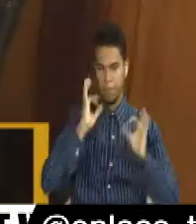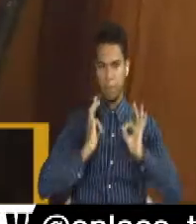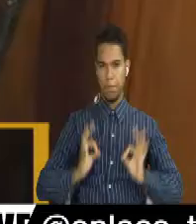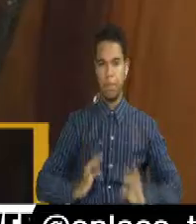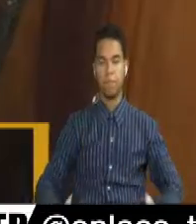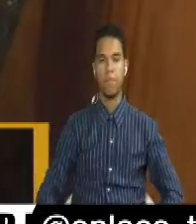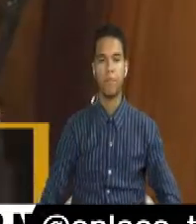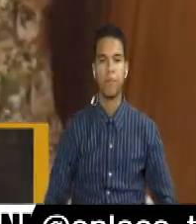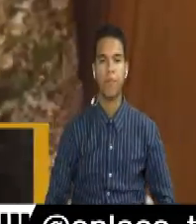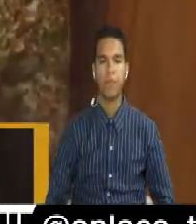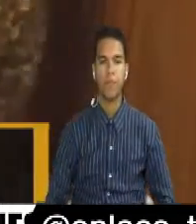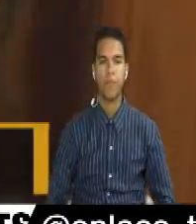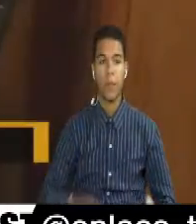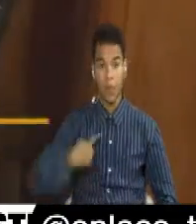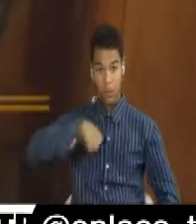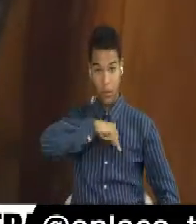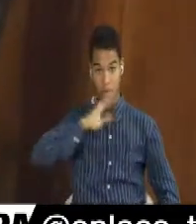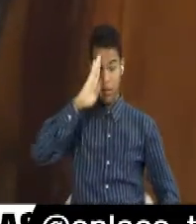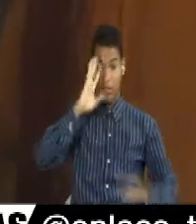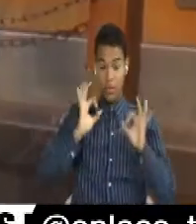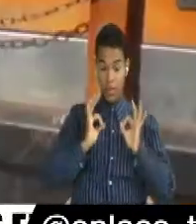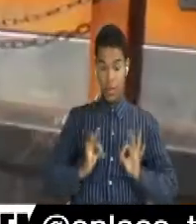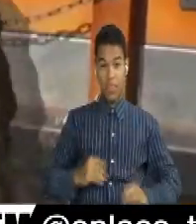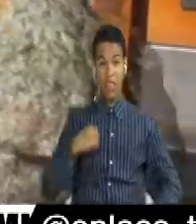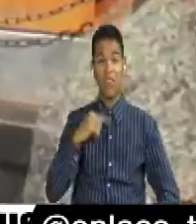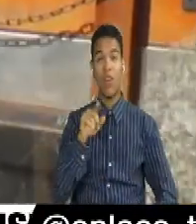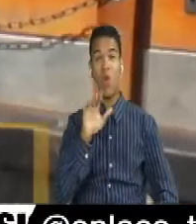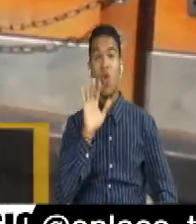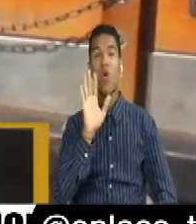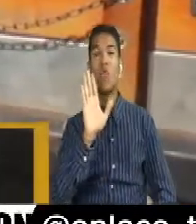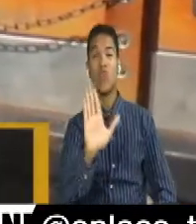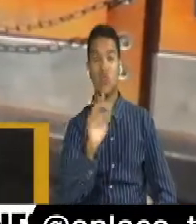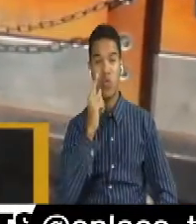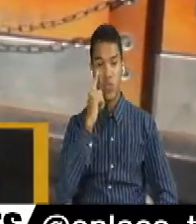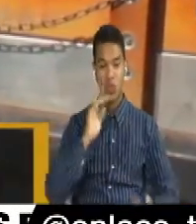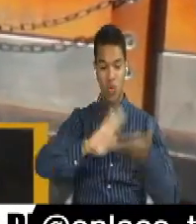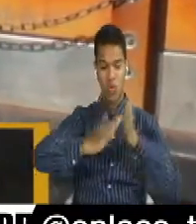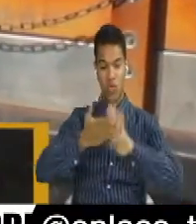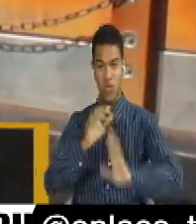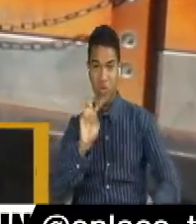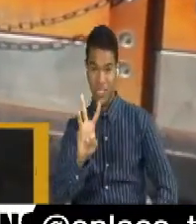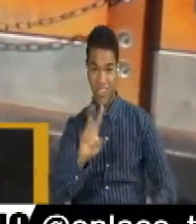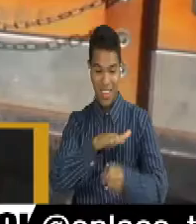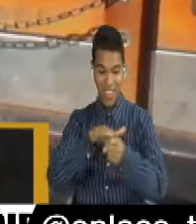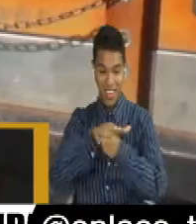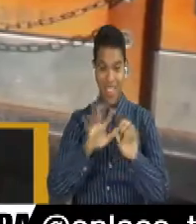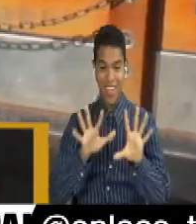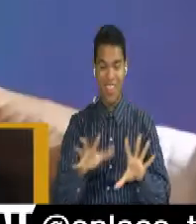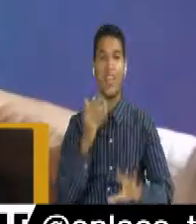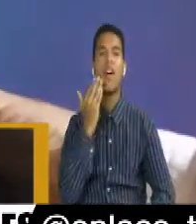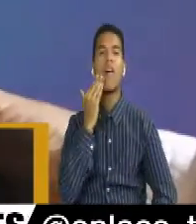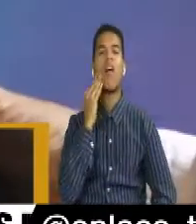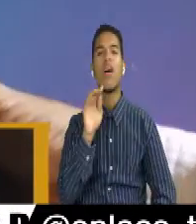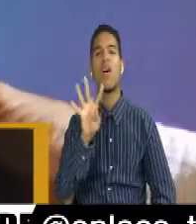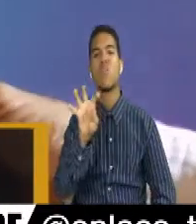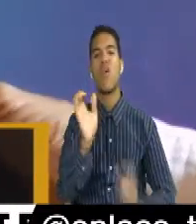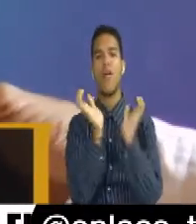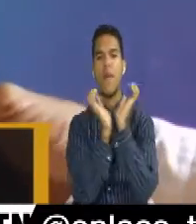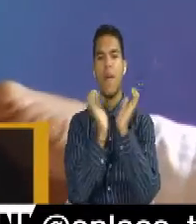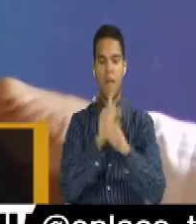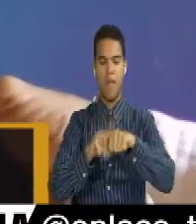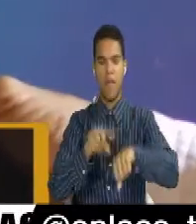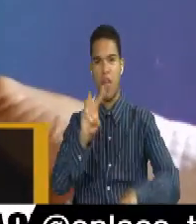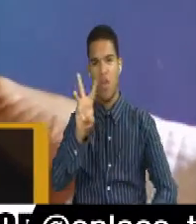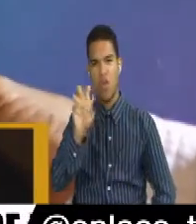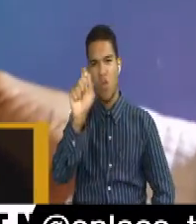y la Armada Nacional, esta familia damnificada de la Gran Vía en la Comuna 3 de la ciudad fue reubicada. El día 9 de mayo a las 8:45 de la noche,